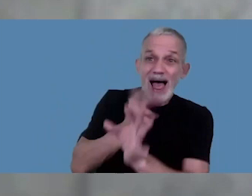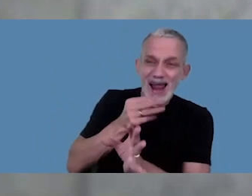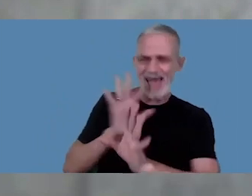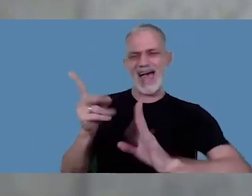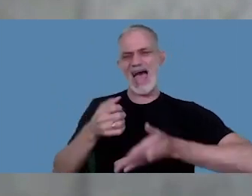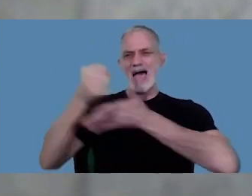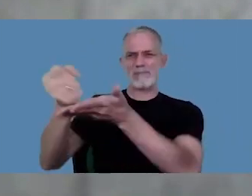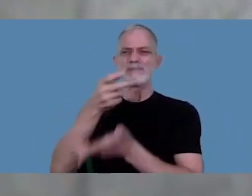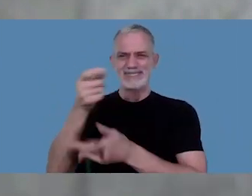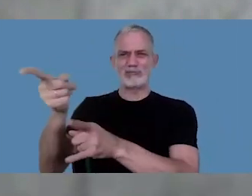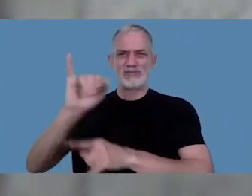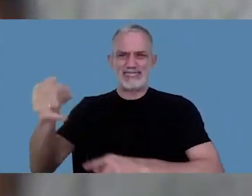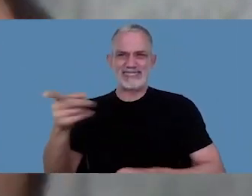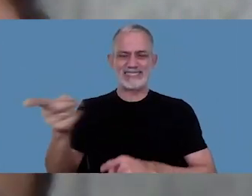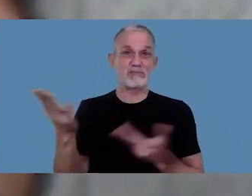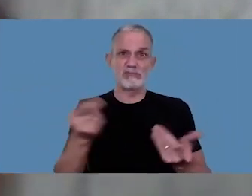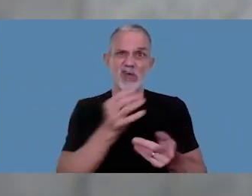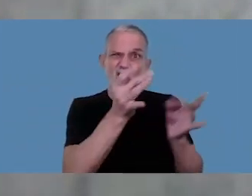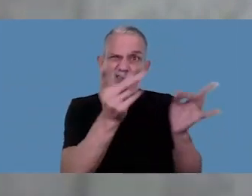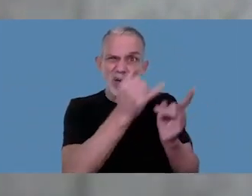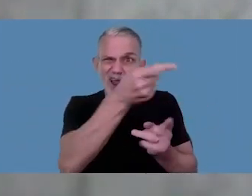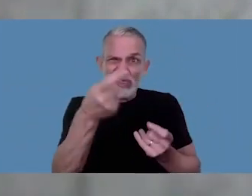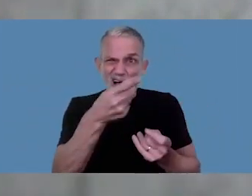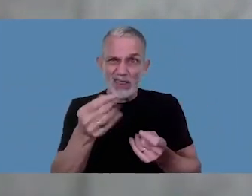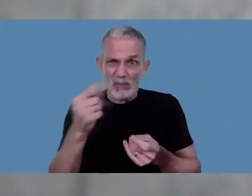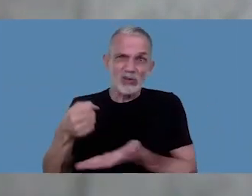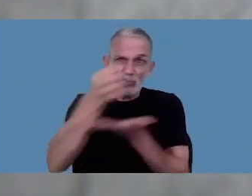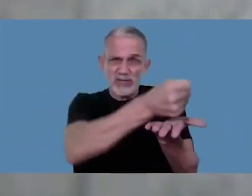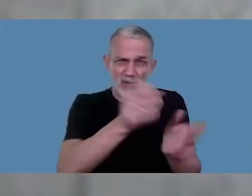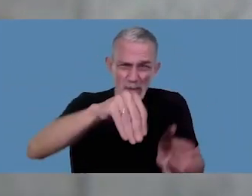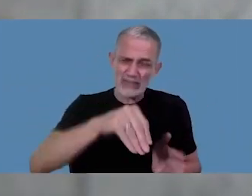entonces ¿cuál es el cierre del tema?